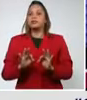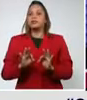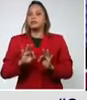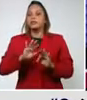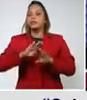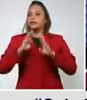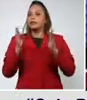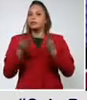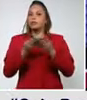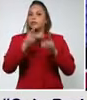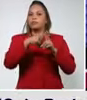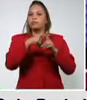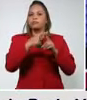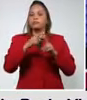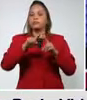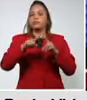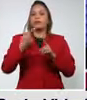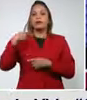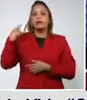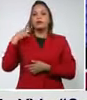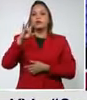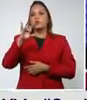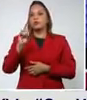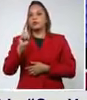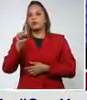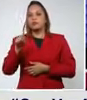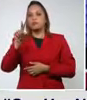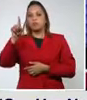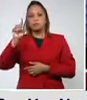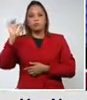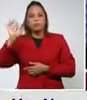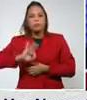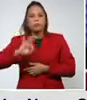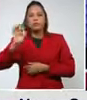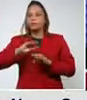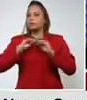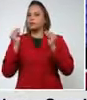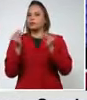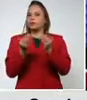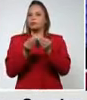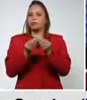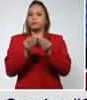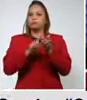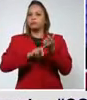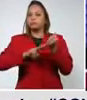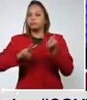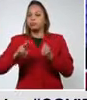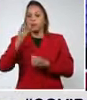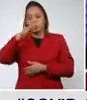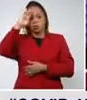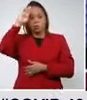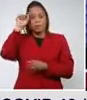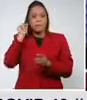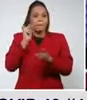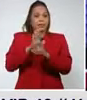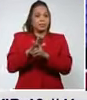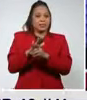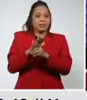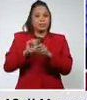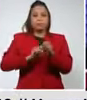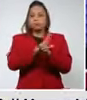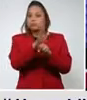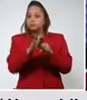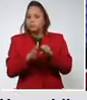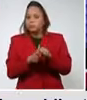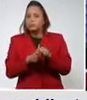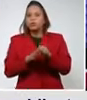ayer, el 90,1% de todos los diagnosticados en Cuba desde que comenzó la pandemia, pues han